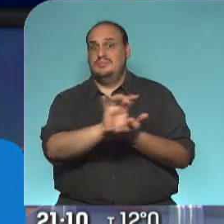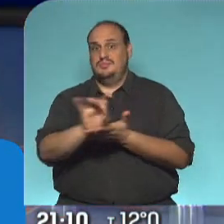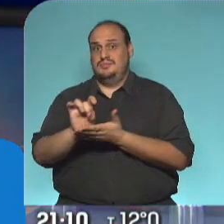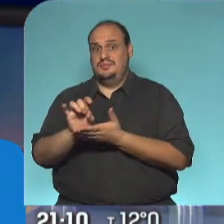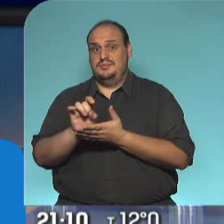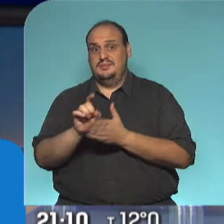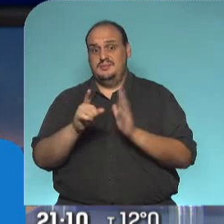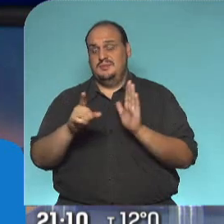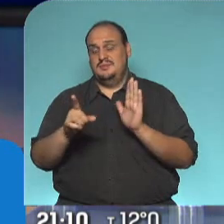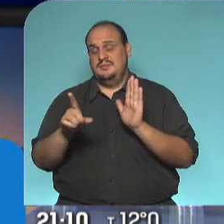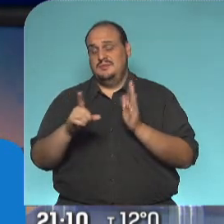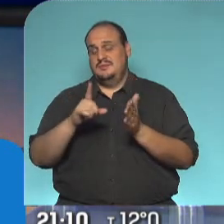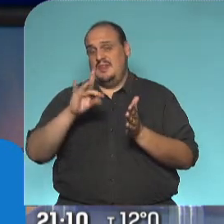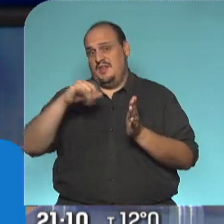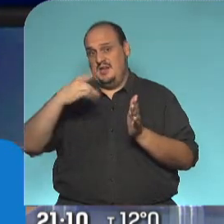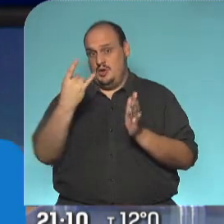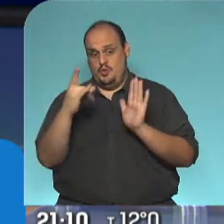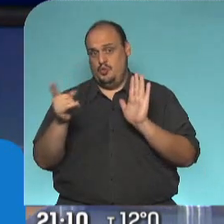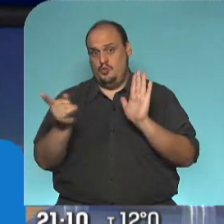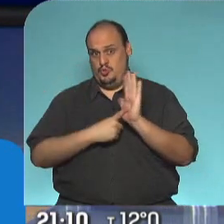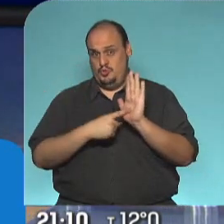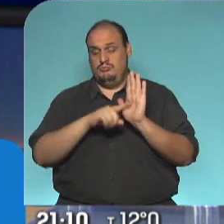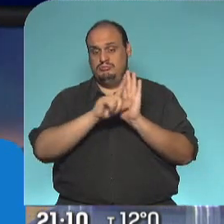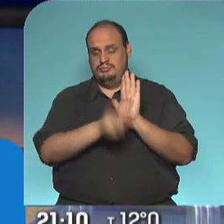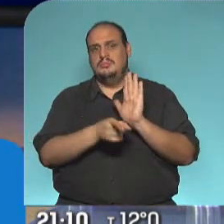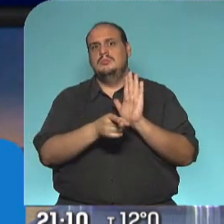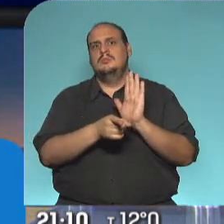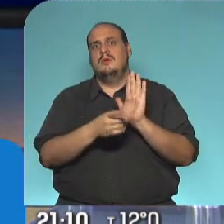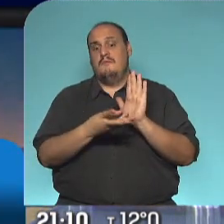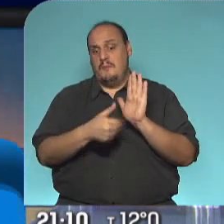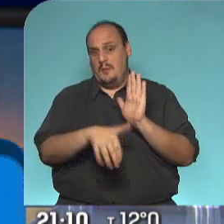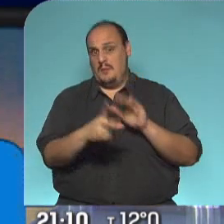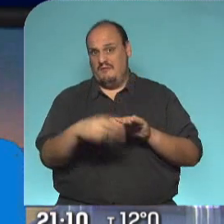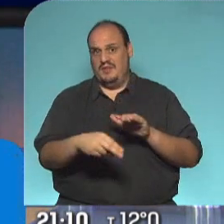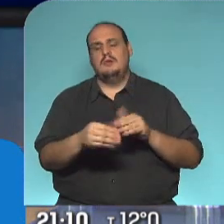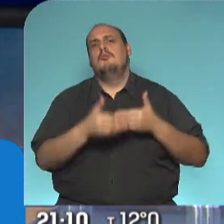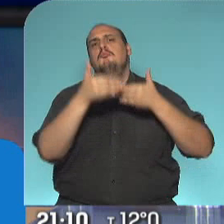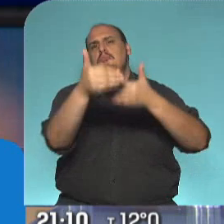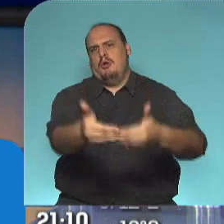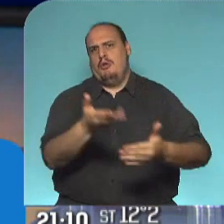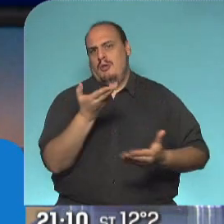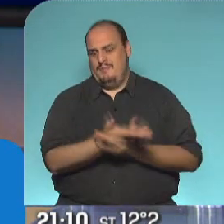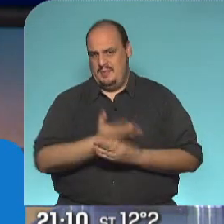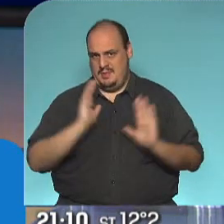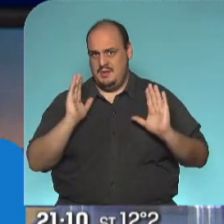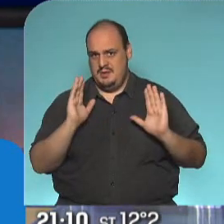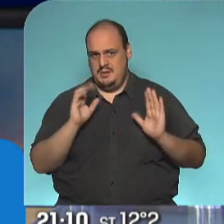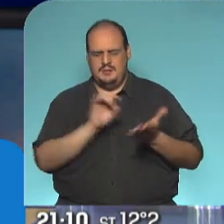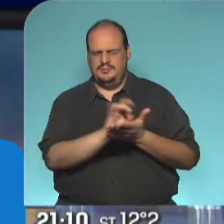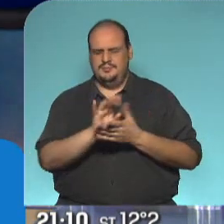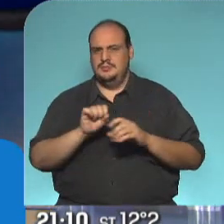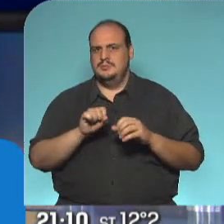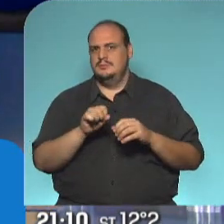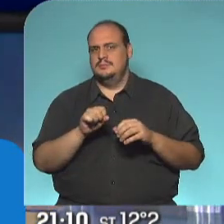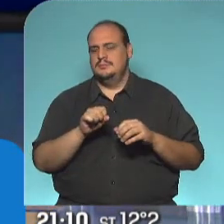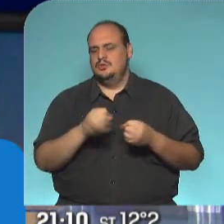sí. El decreto antidespidos, que bueno, ya desde el gobierno se insinuó que esto podría prolongarse, pero el pedido concreto